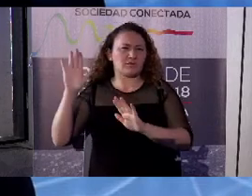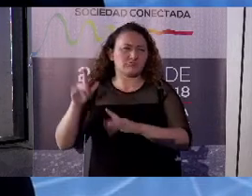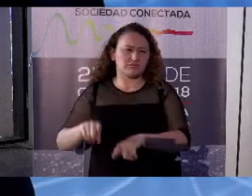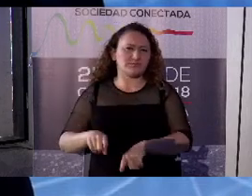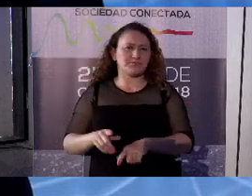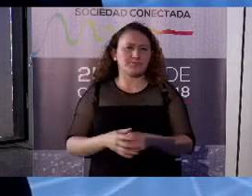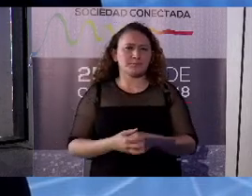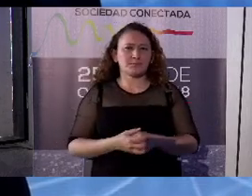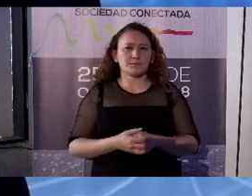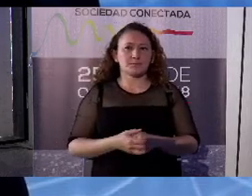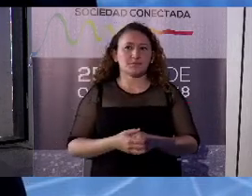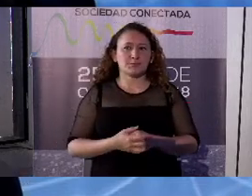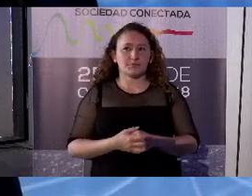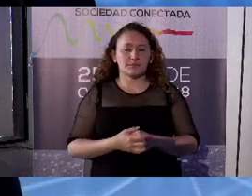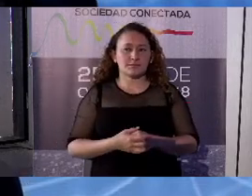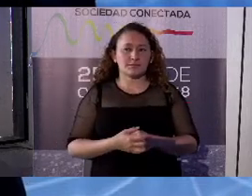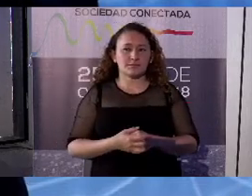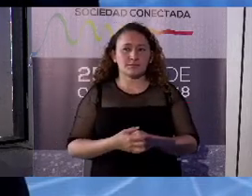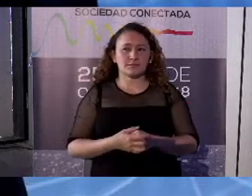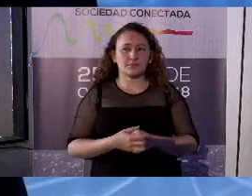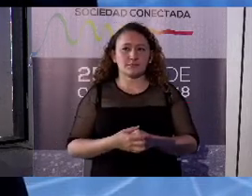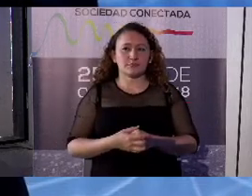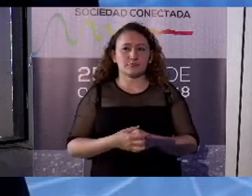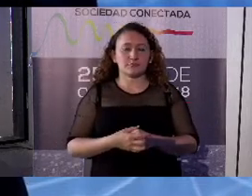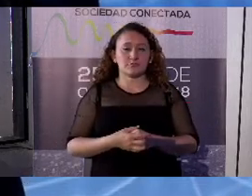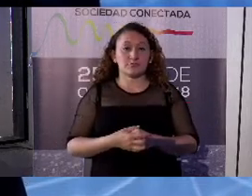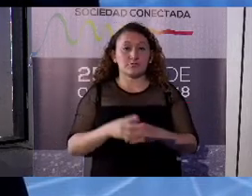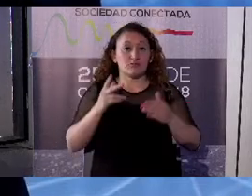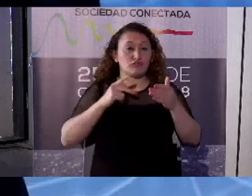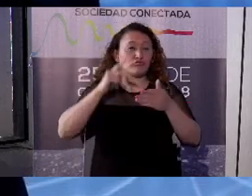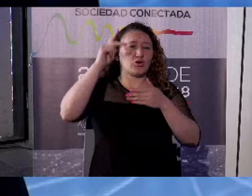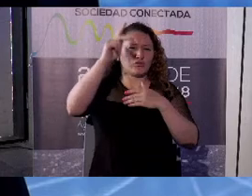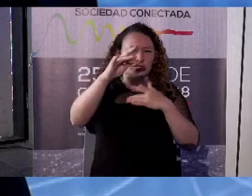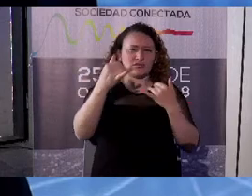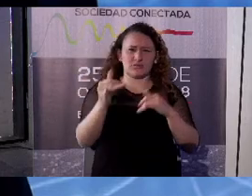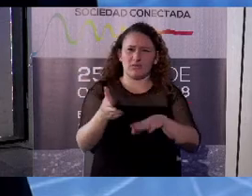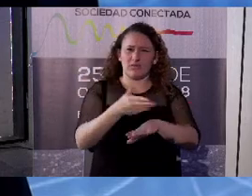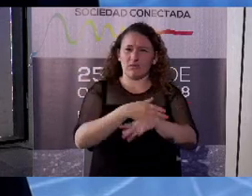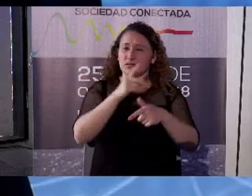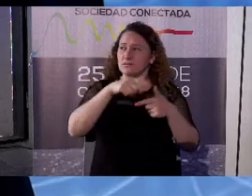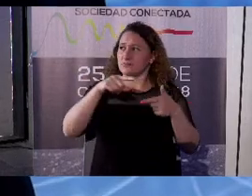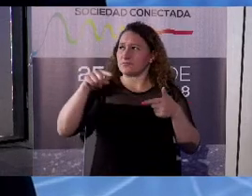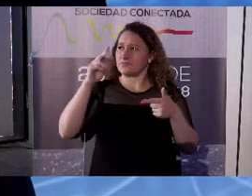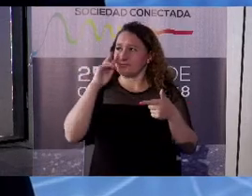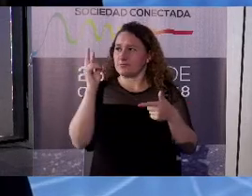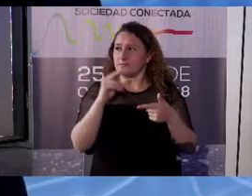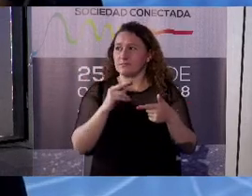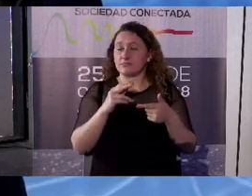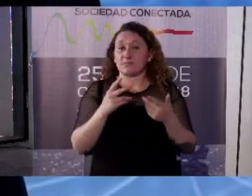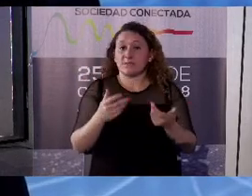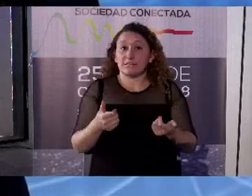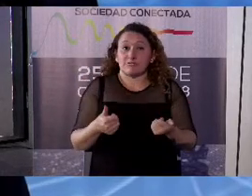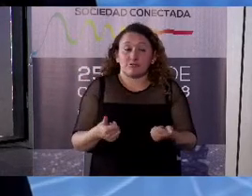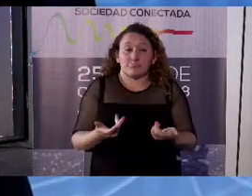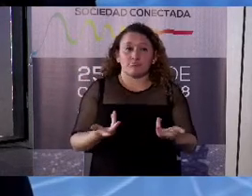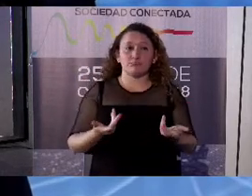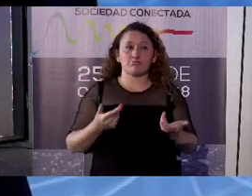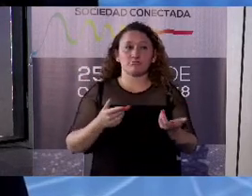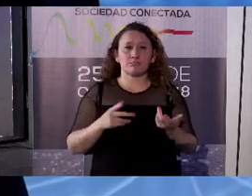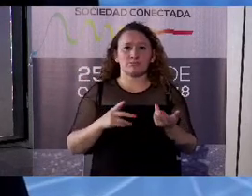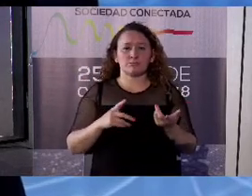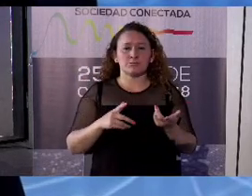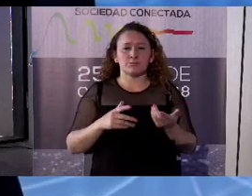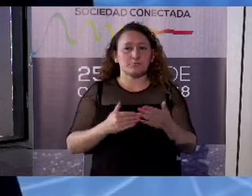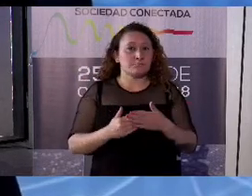eh las condiciones las las proyecciones pues ya las vimos en el en el gráfico y bueno en principio aquí lo que